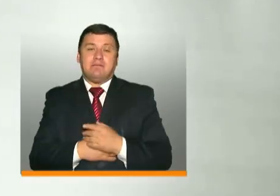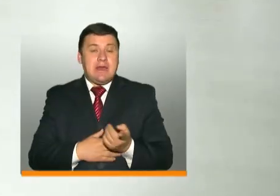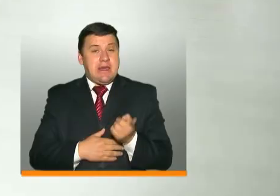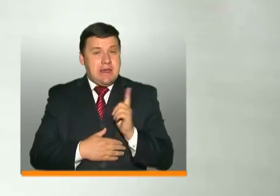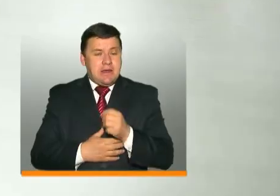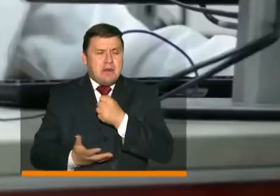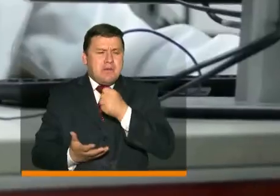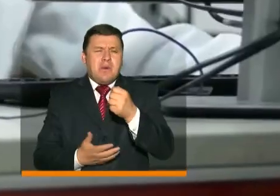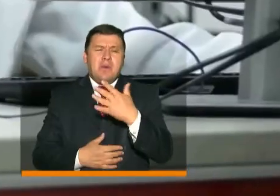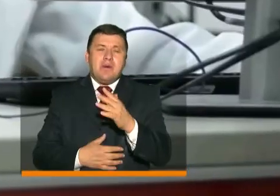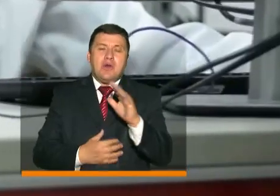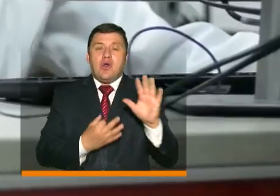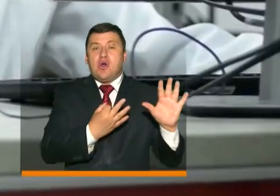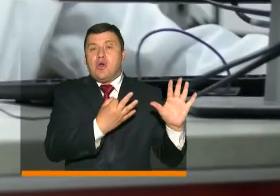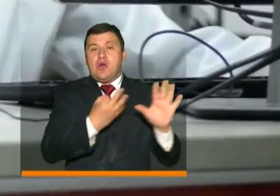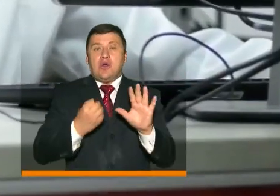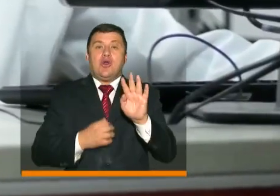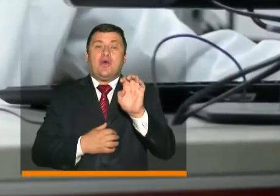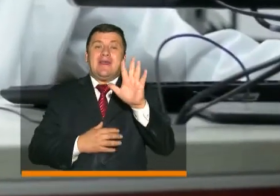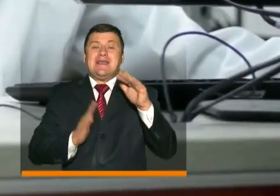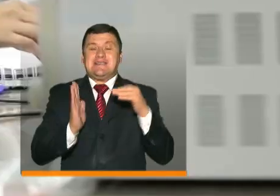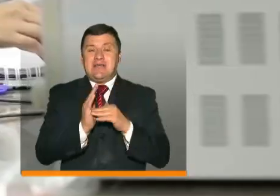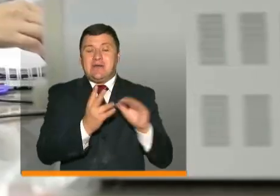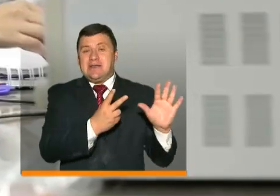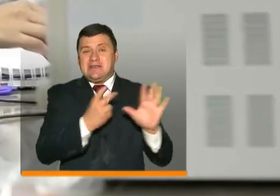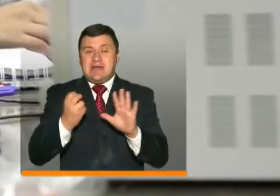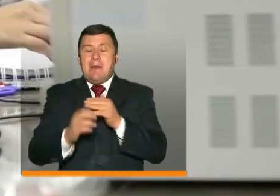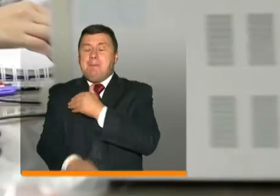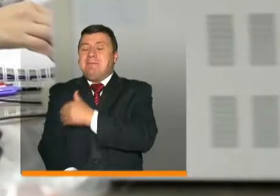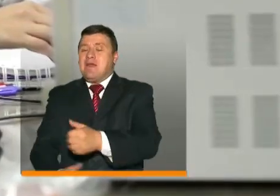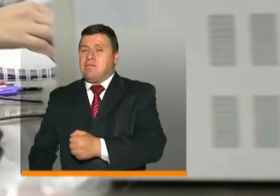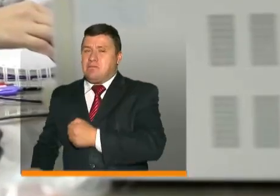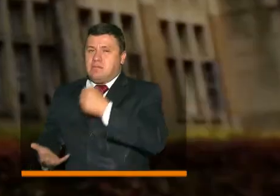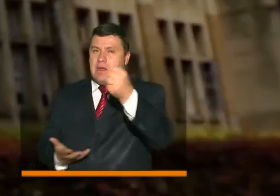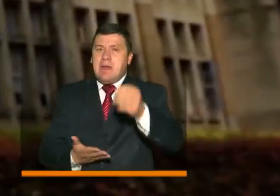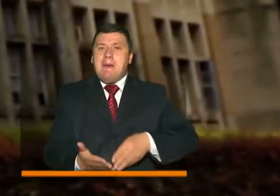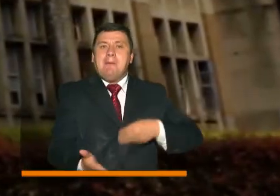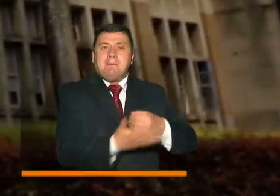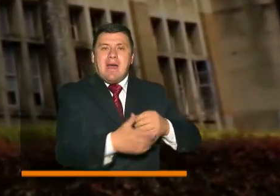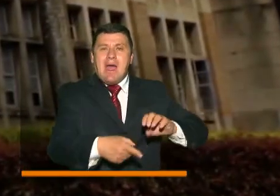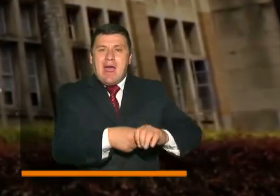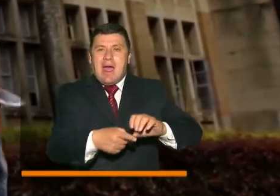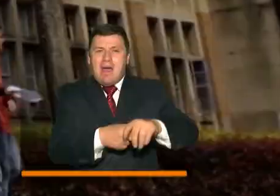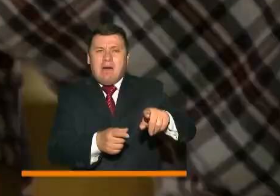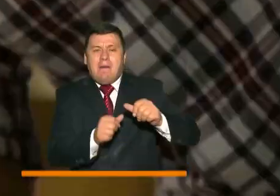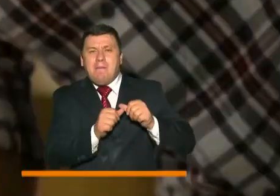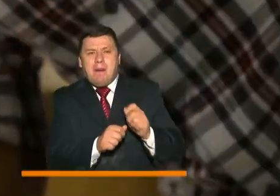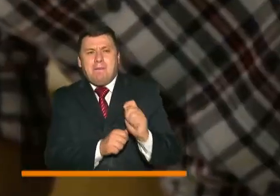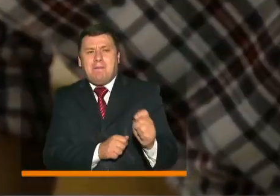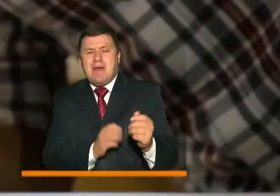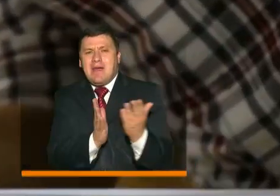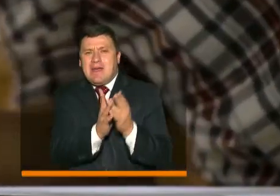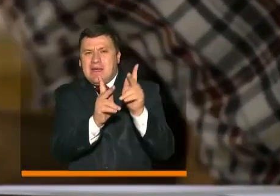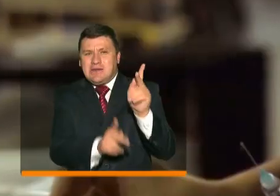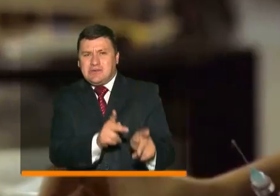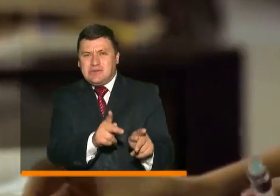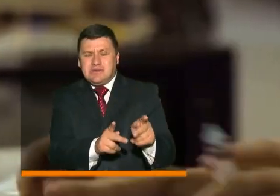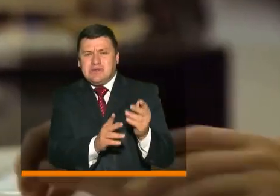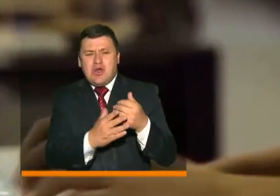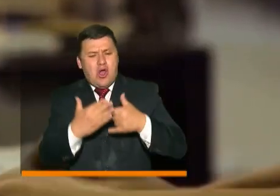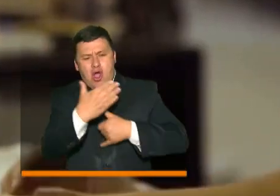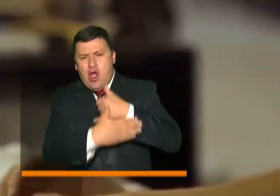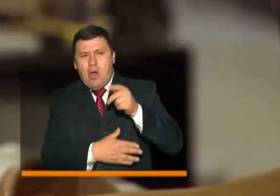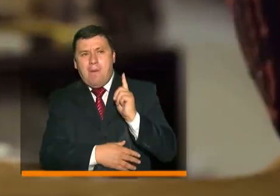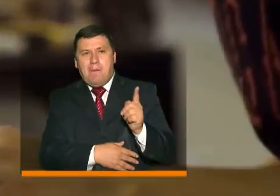También se destinaron cerca de 895.700 millones para el pago de matrículas y apoyos de sostenimiento de los estudiantes en todo el